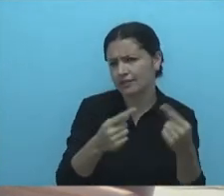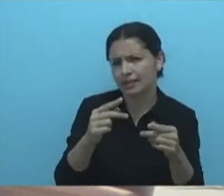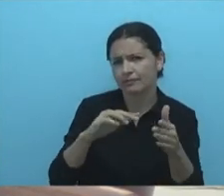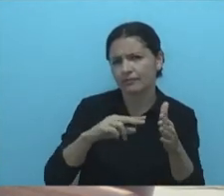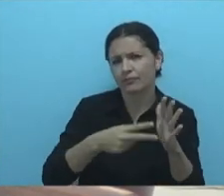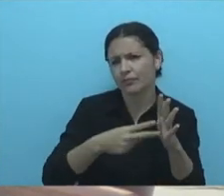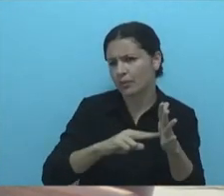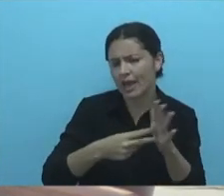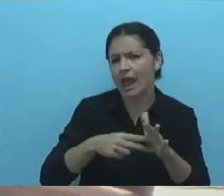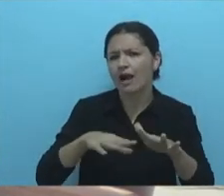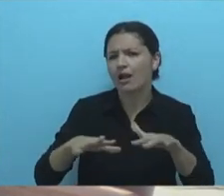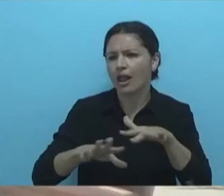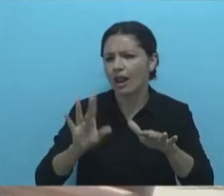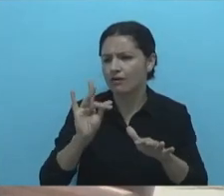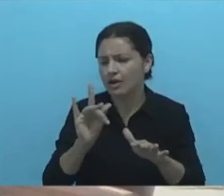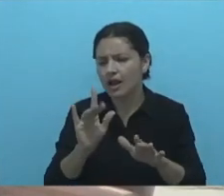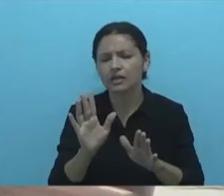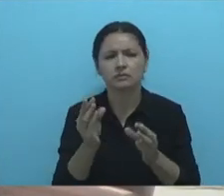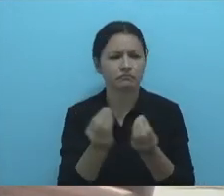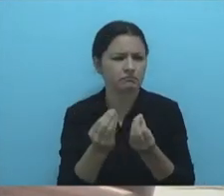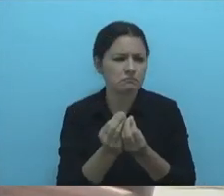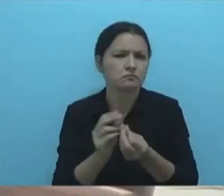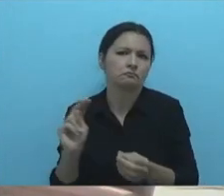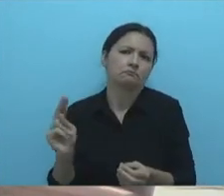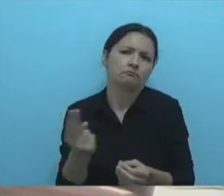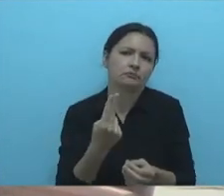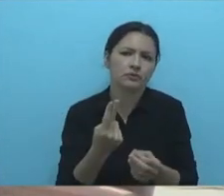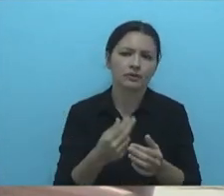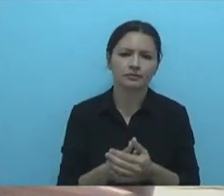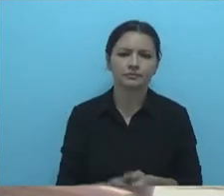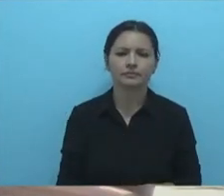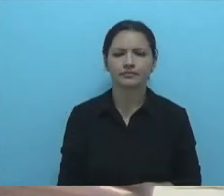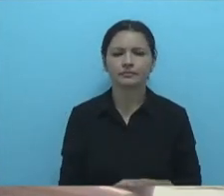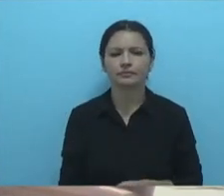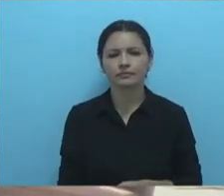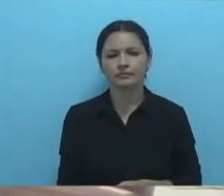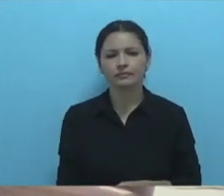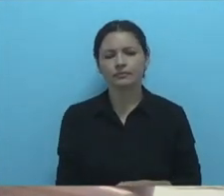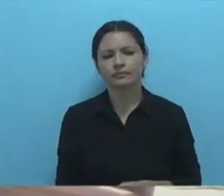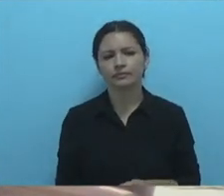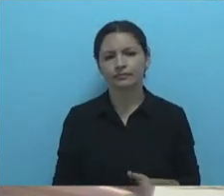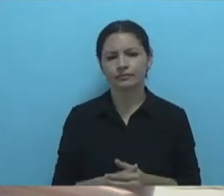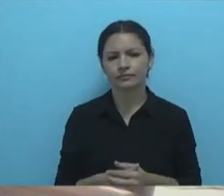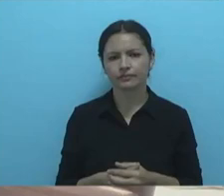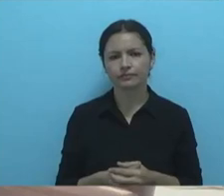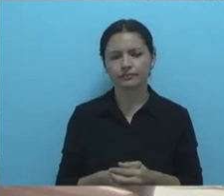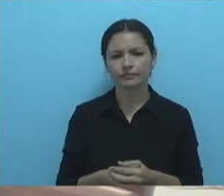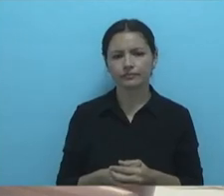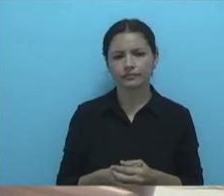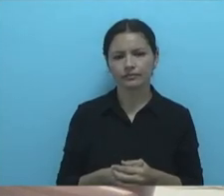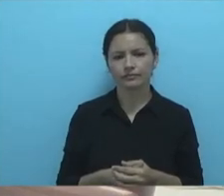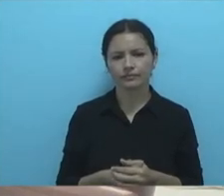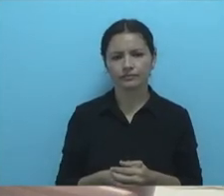muchos de ellos Hoy no están que han sido los principales destinatarios de esta violencia política que han sufrido desde el estado pero también